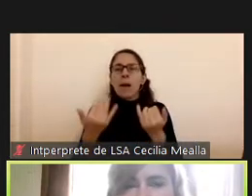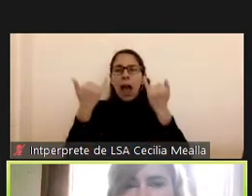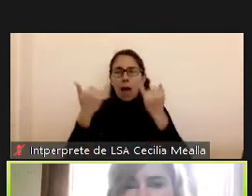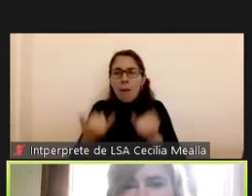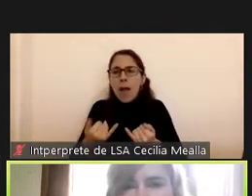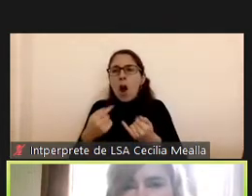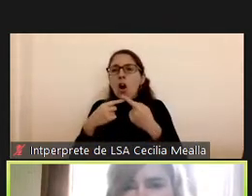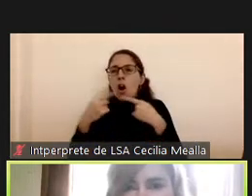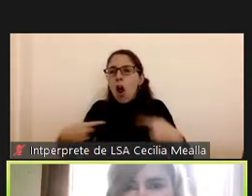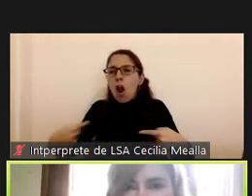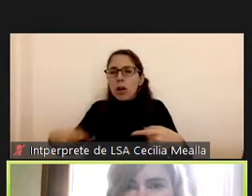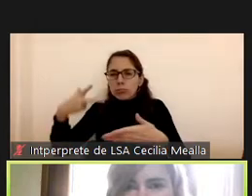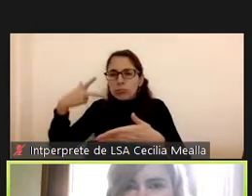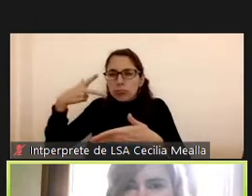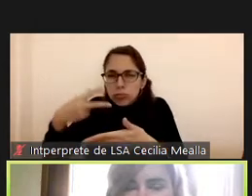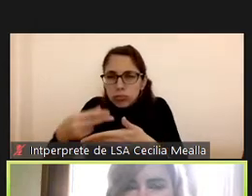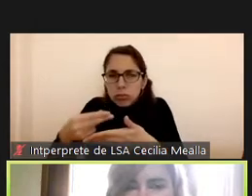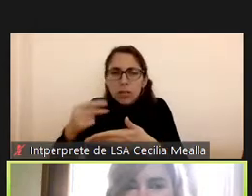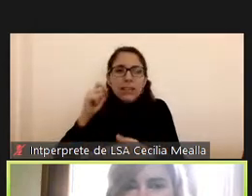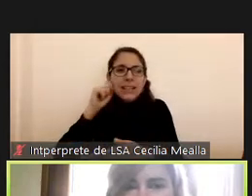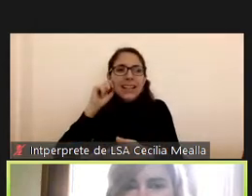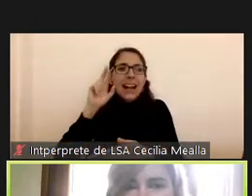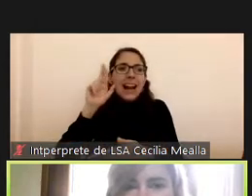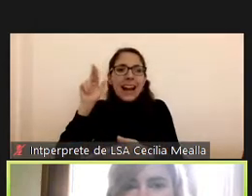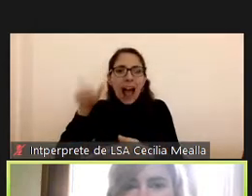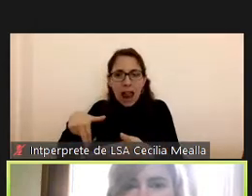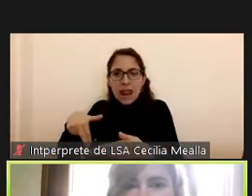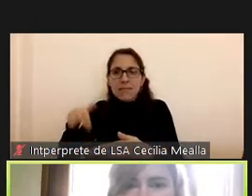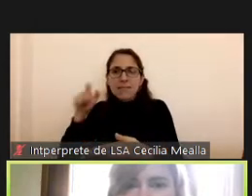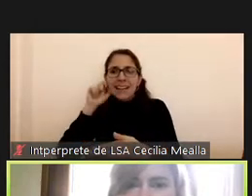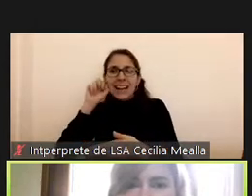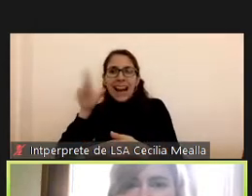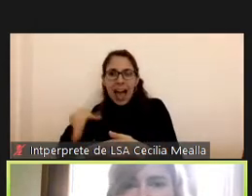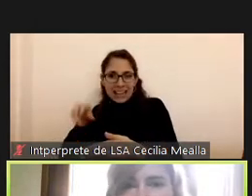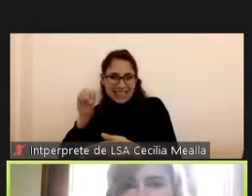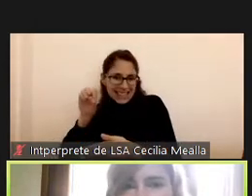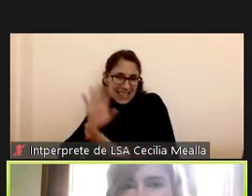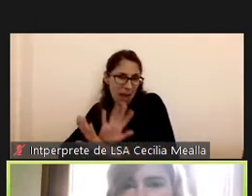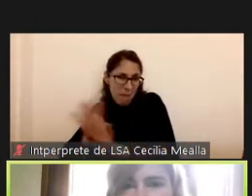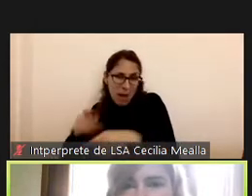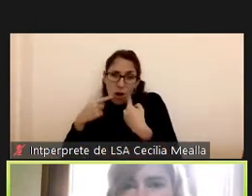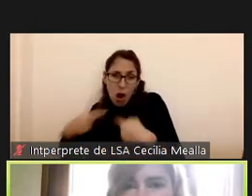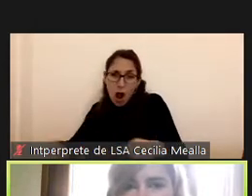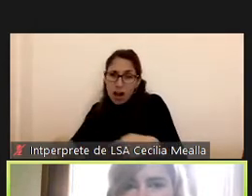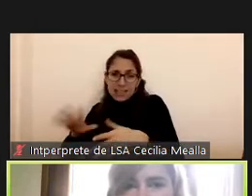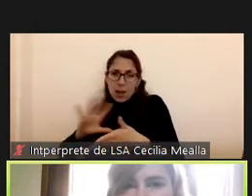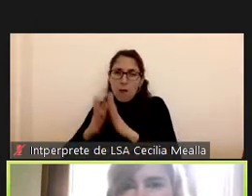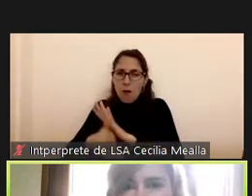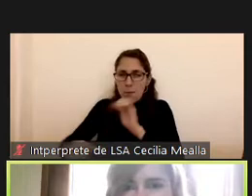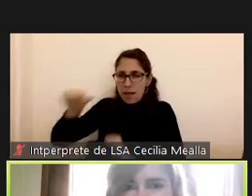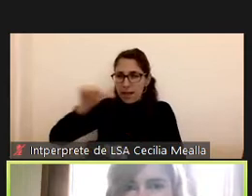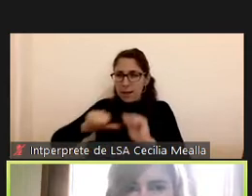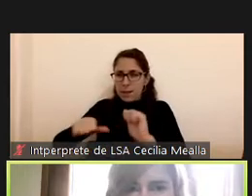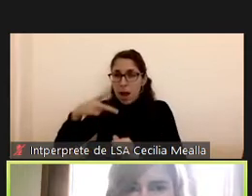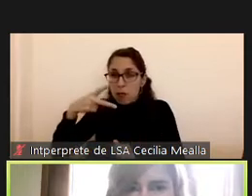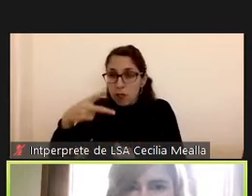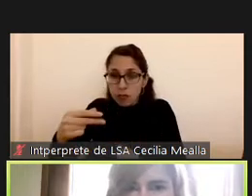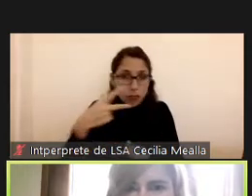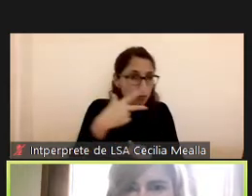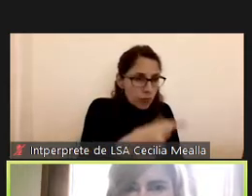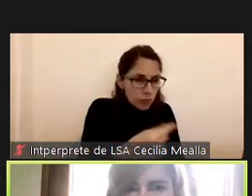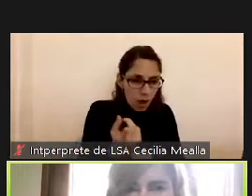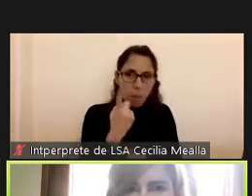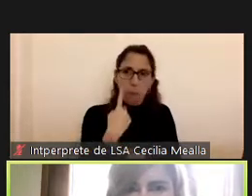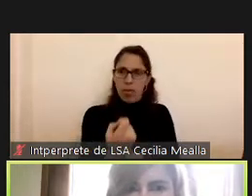llama coloración de Gram. Por eso al hacer la coloración pudieron diferenciar que hay 2 tipos de bacterias, que